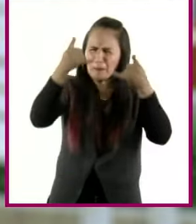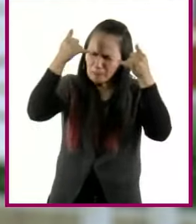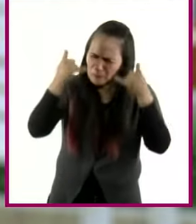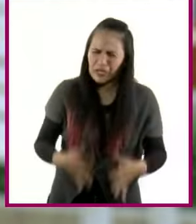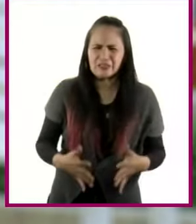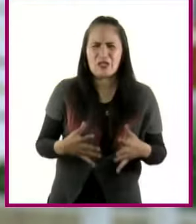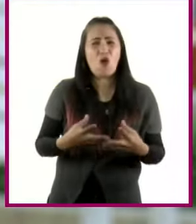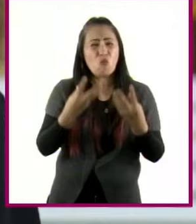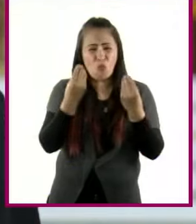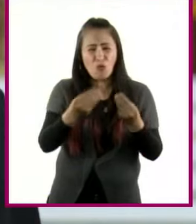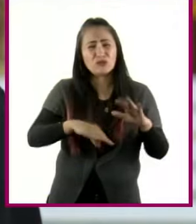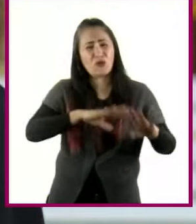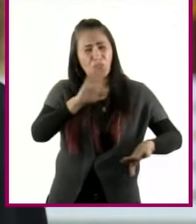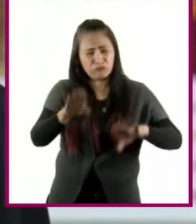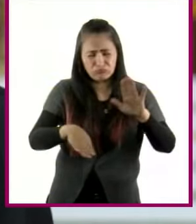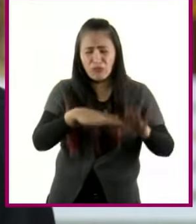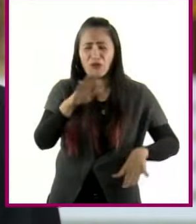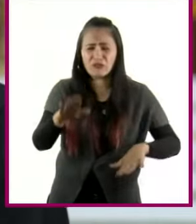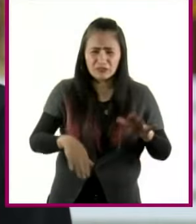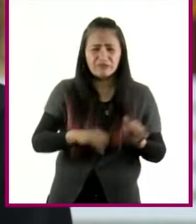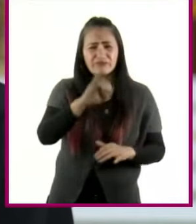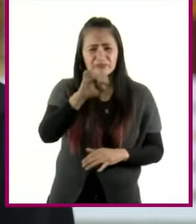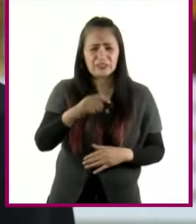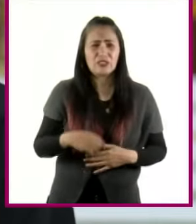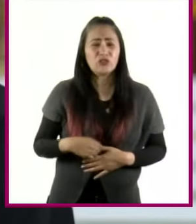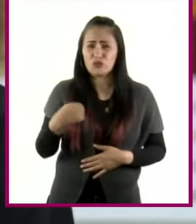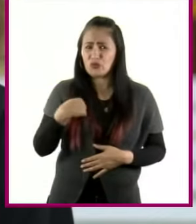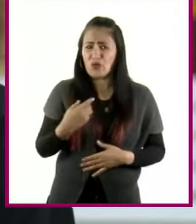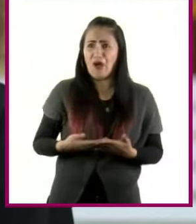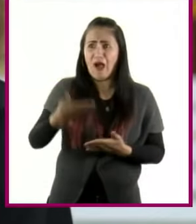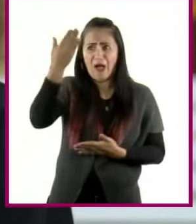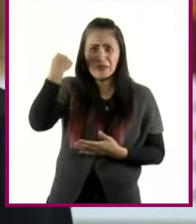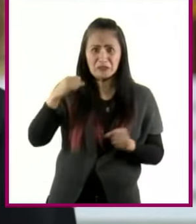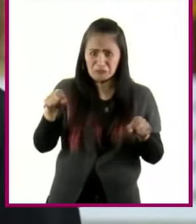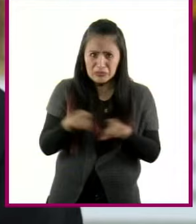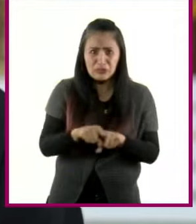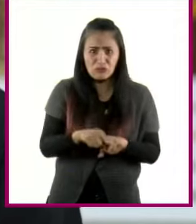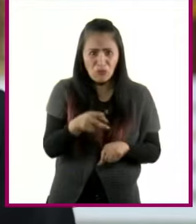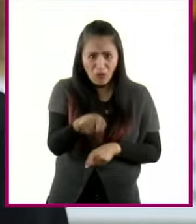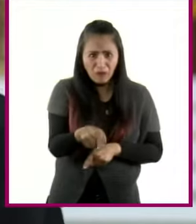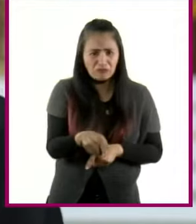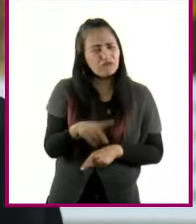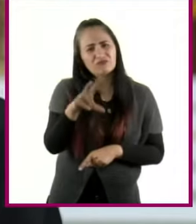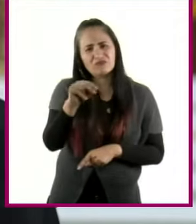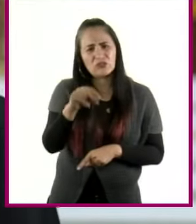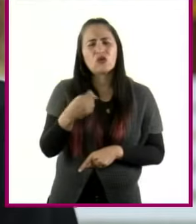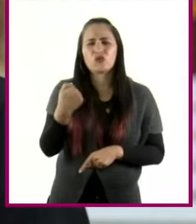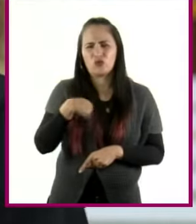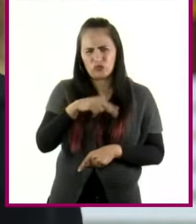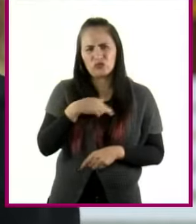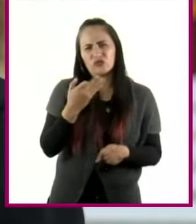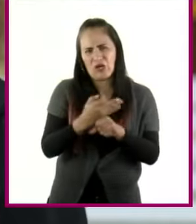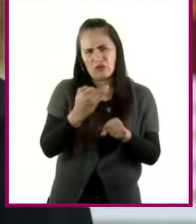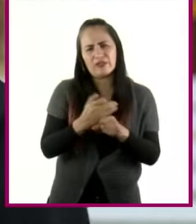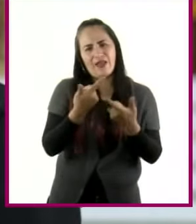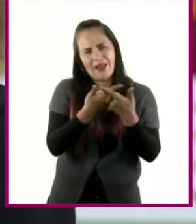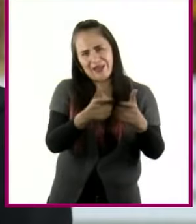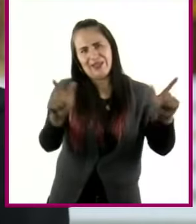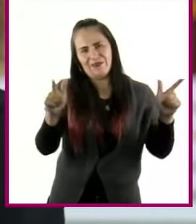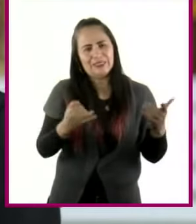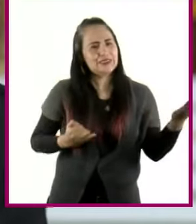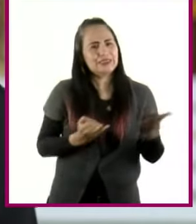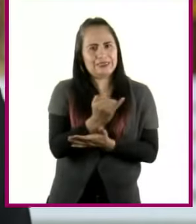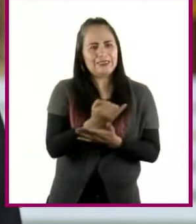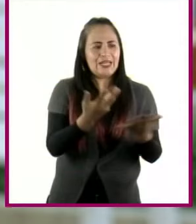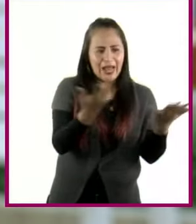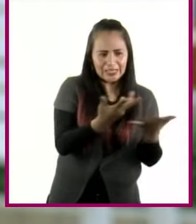Incluso muchos morían ahí. No me gustaría estar en su lugar. Lo bueno es que nosotros somos libres y podemos decidir qué